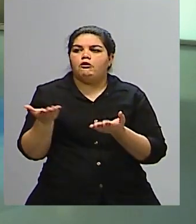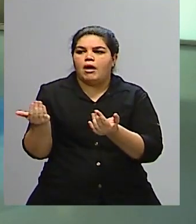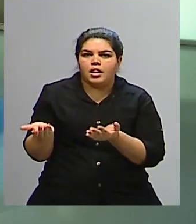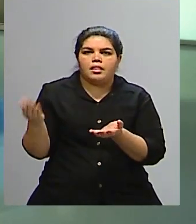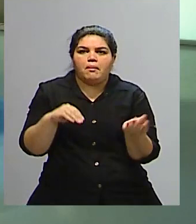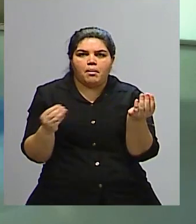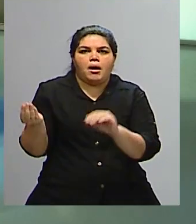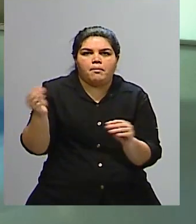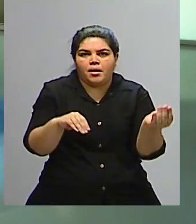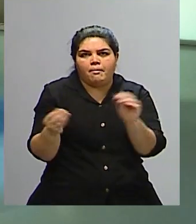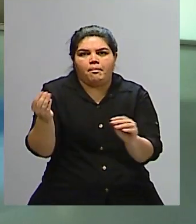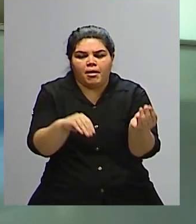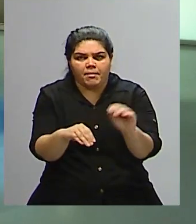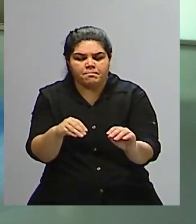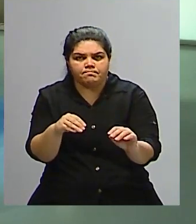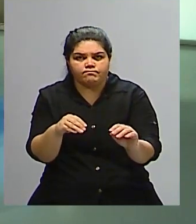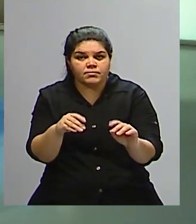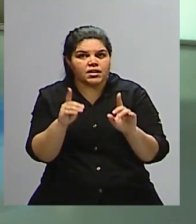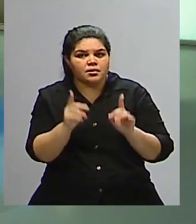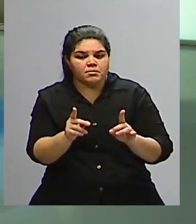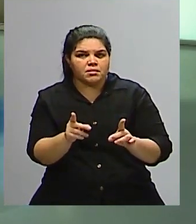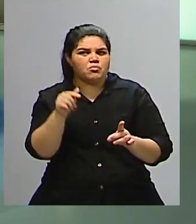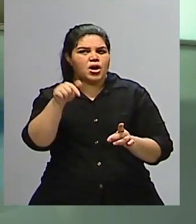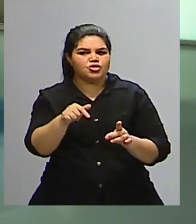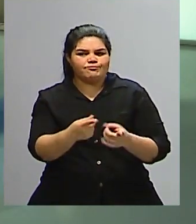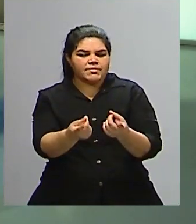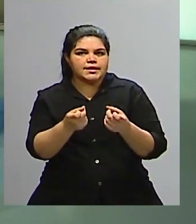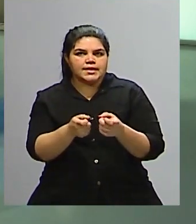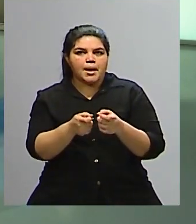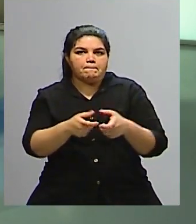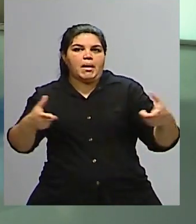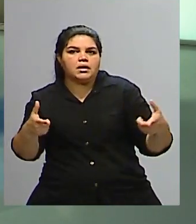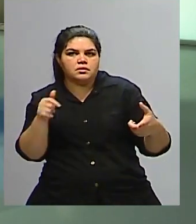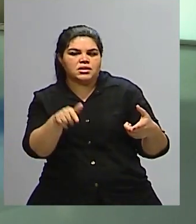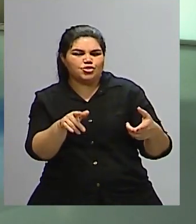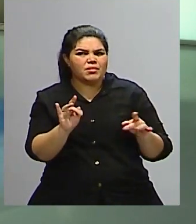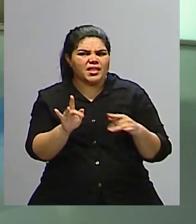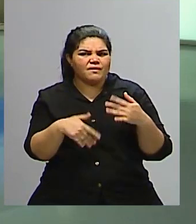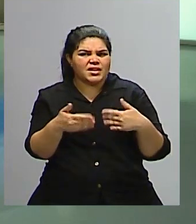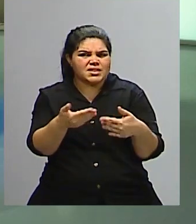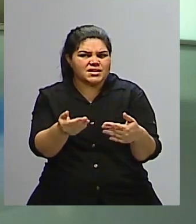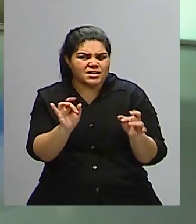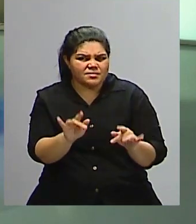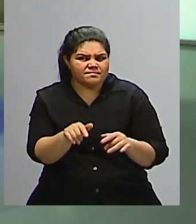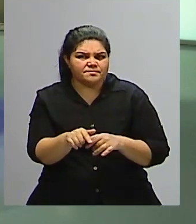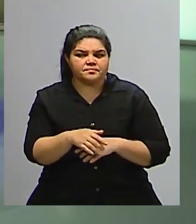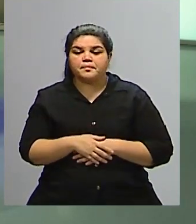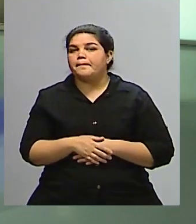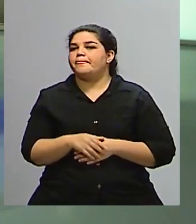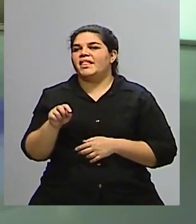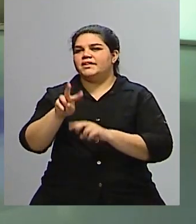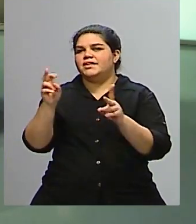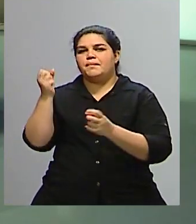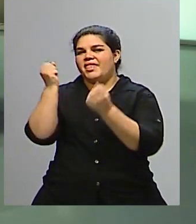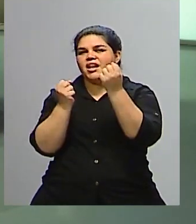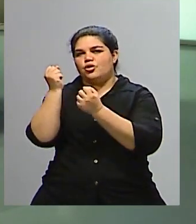gastar, tantas necesidades, las tenemos que cubrir con esto. Ya si nos tenemos que ampliar es medio complicado. No es un síntoma malo de la economía porque la